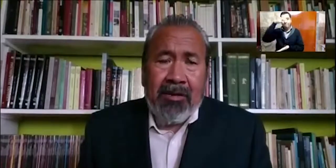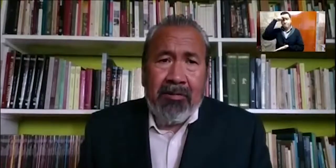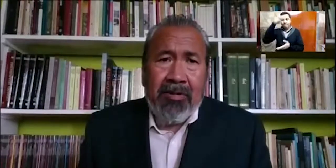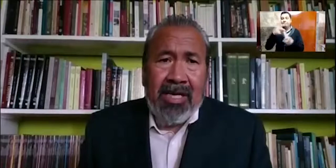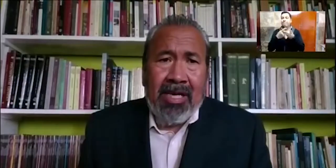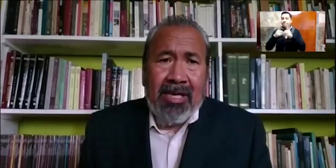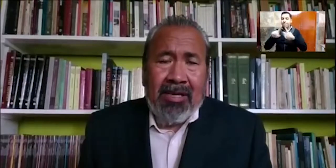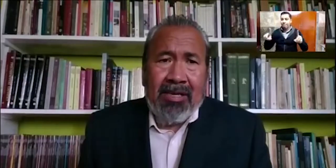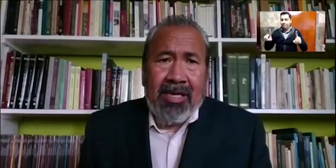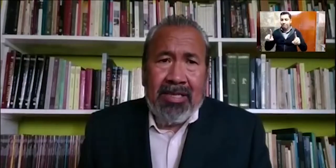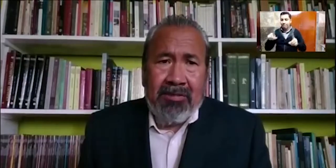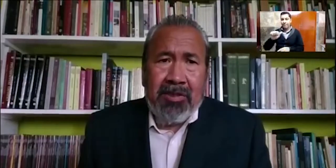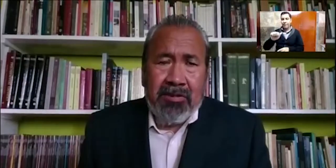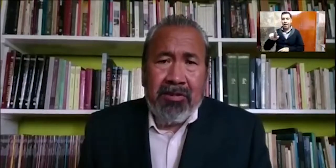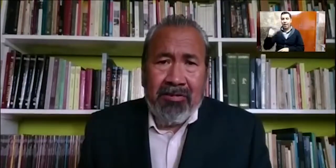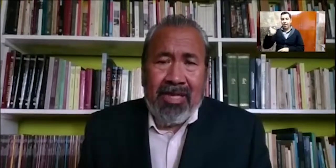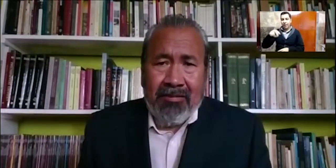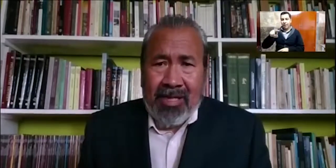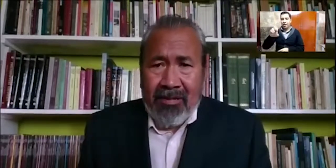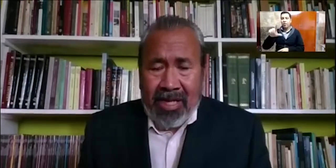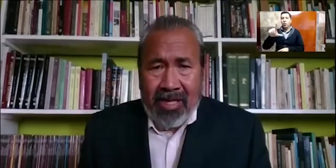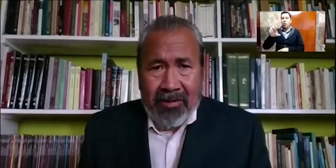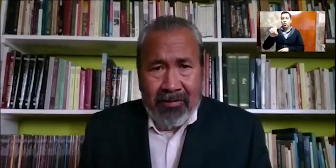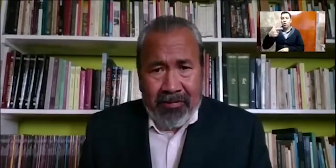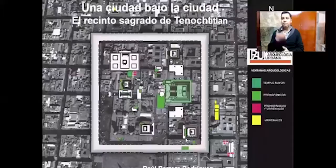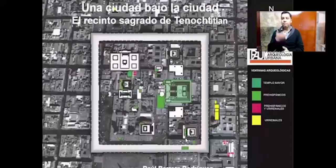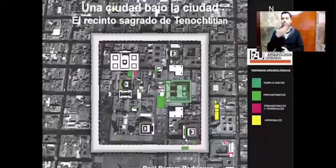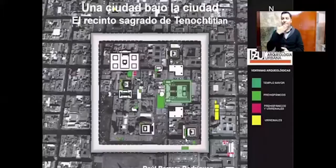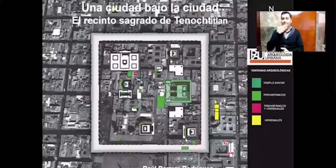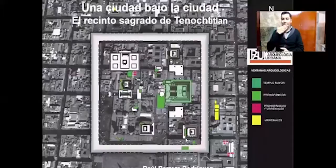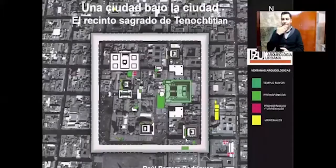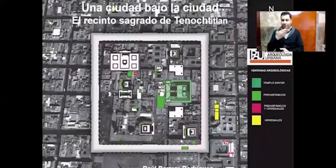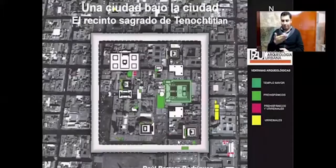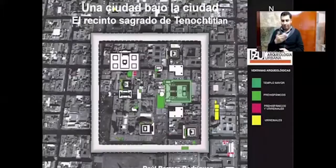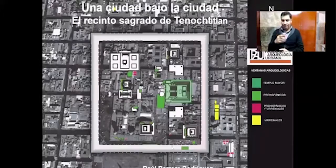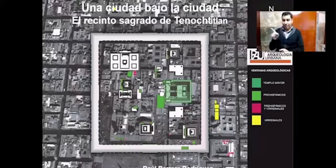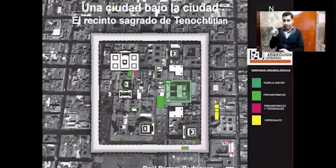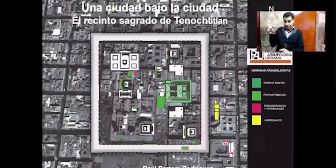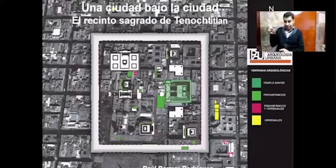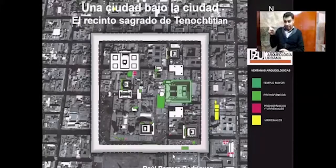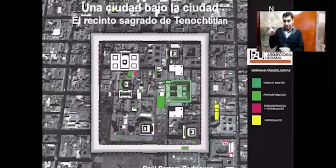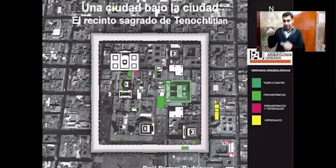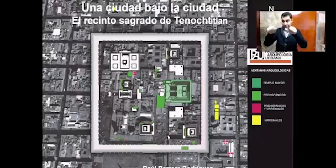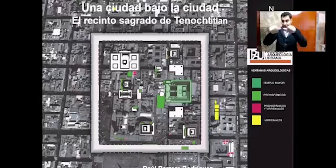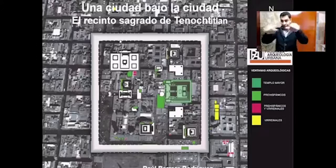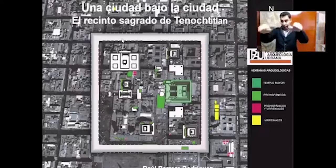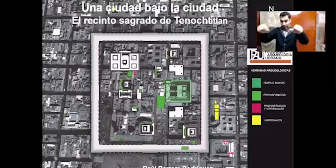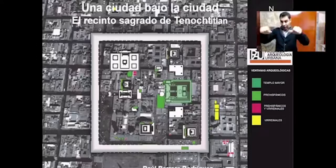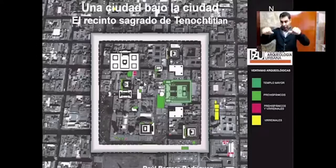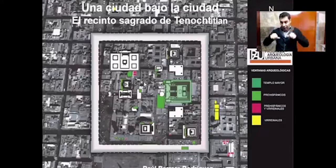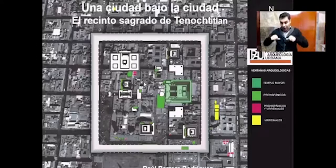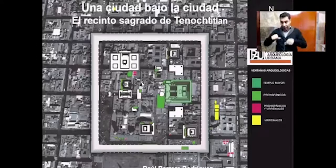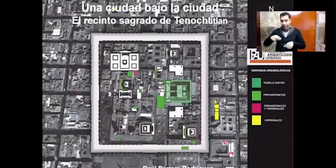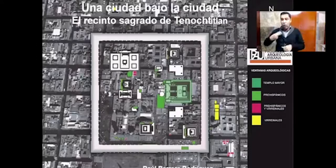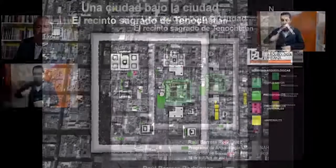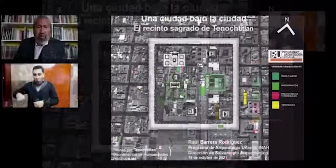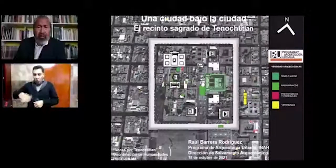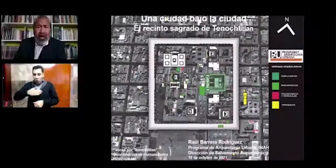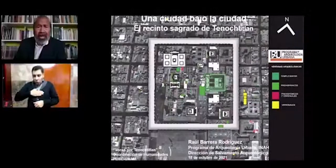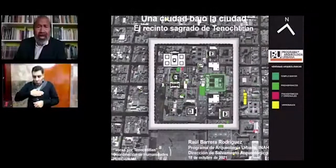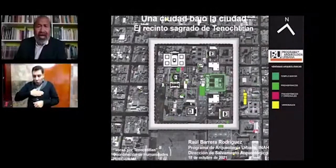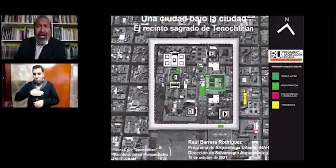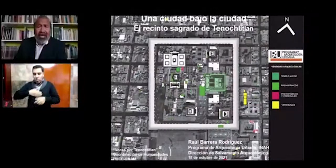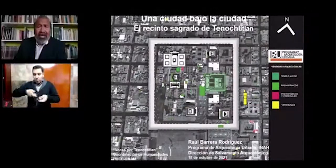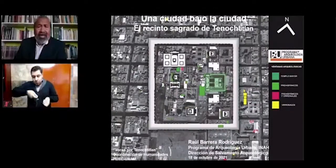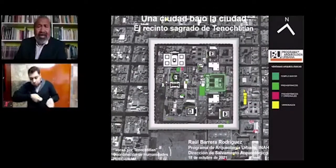de la arqueología del Centro Histórico de la Ciudad de México. Este es el área que trabajamos en el programa de arqueología